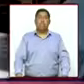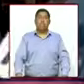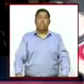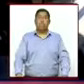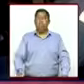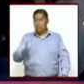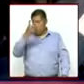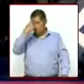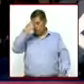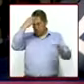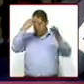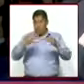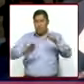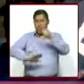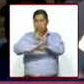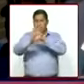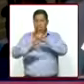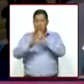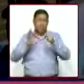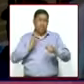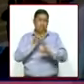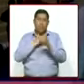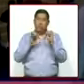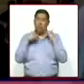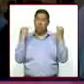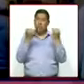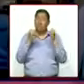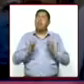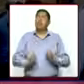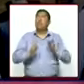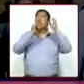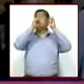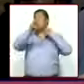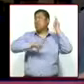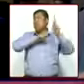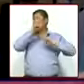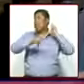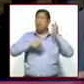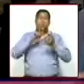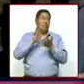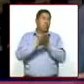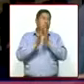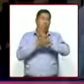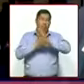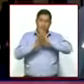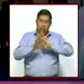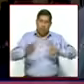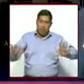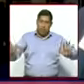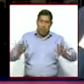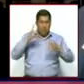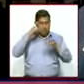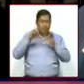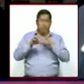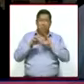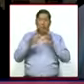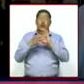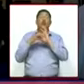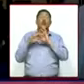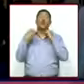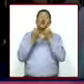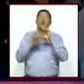Se ha determinado resguardar a nuestra institución, que es la Casa Grande del Pueblo, de manera pacífica. El pacto dineral con las